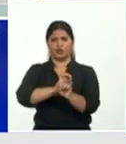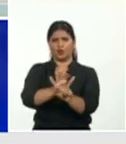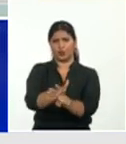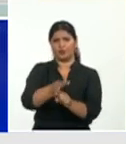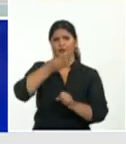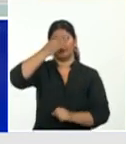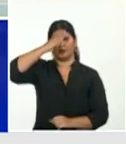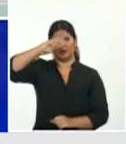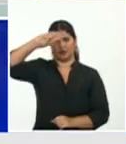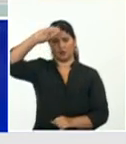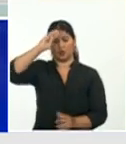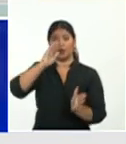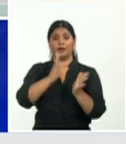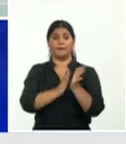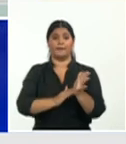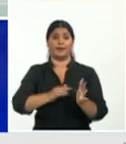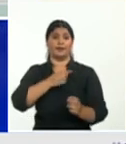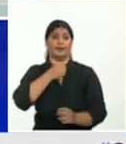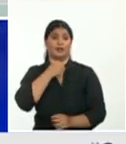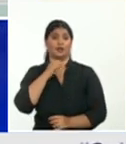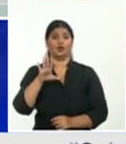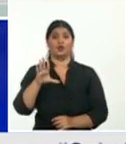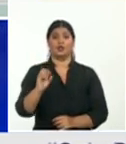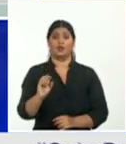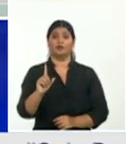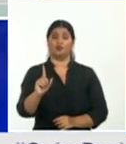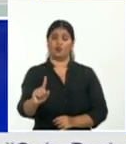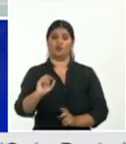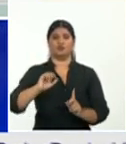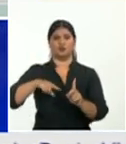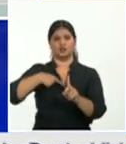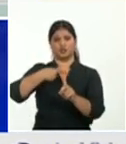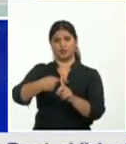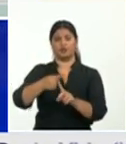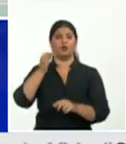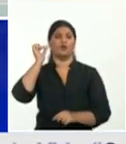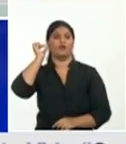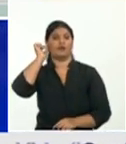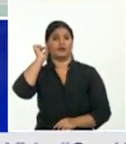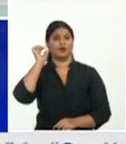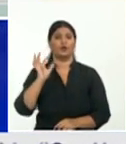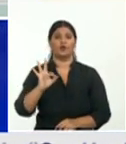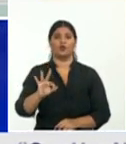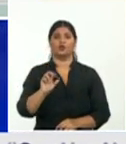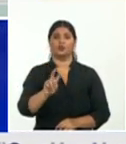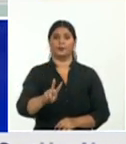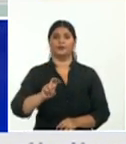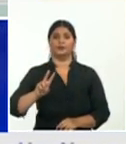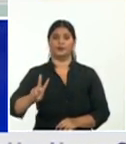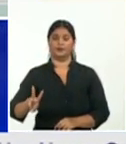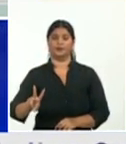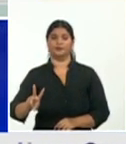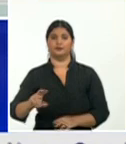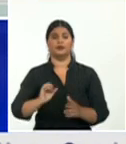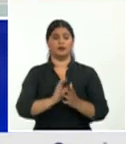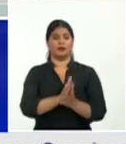Enero tuvo 501 casos como promedio, febrero 822,